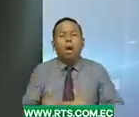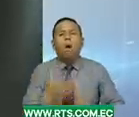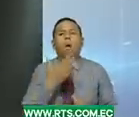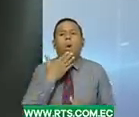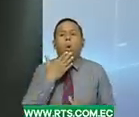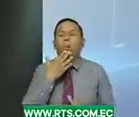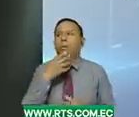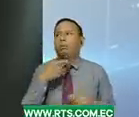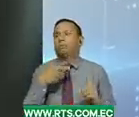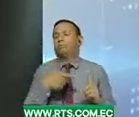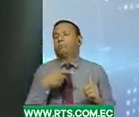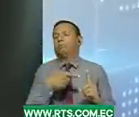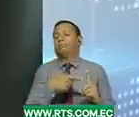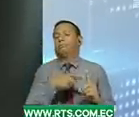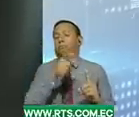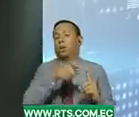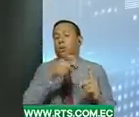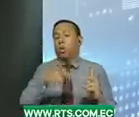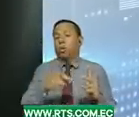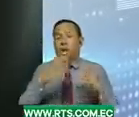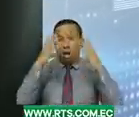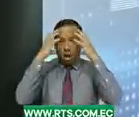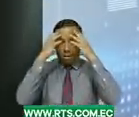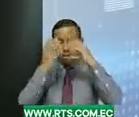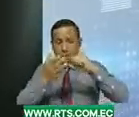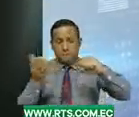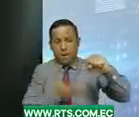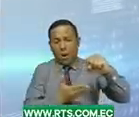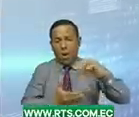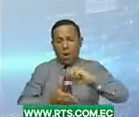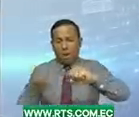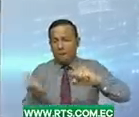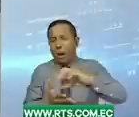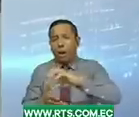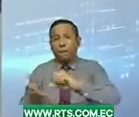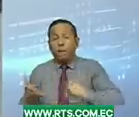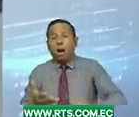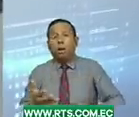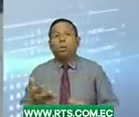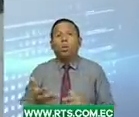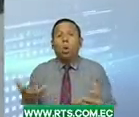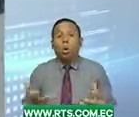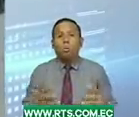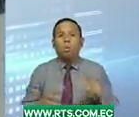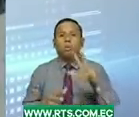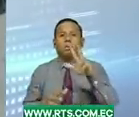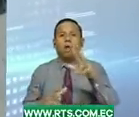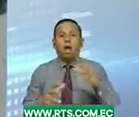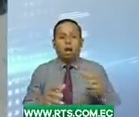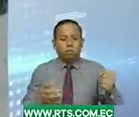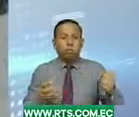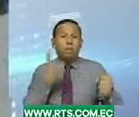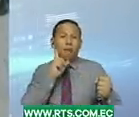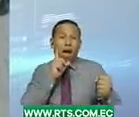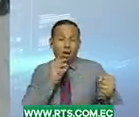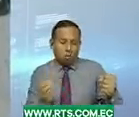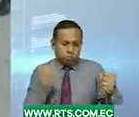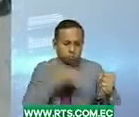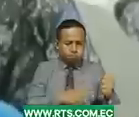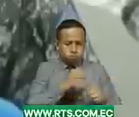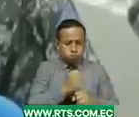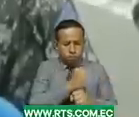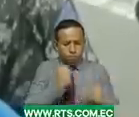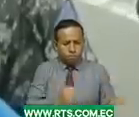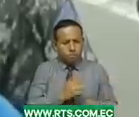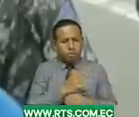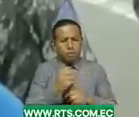les cortan la cabeza. Los asesinos no pararon allí. Dejaron 3 fundas negras abandonadas en plena calle. Esto